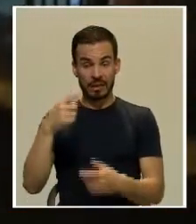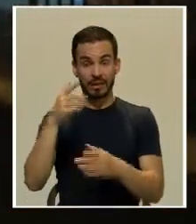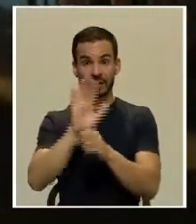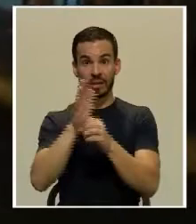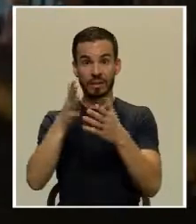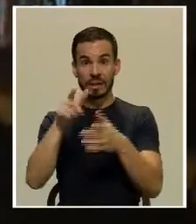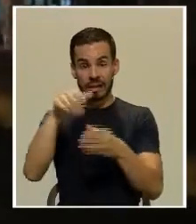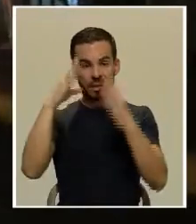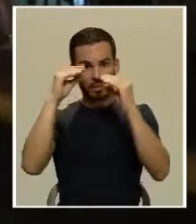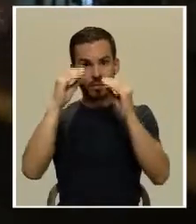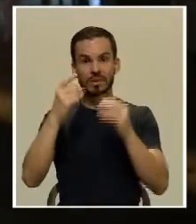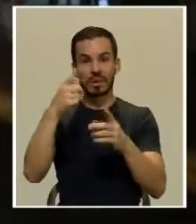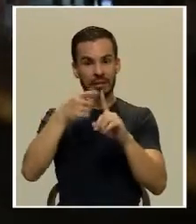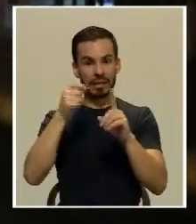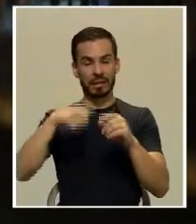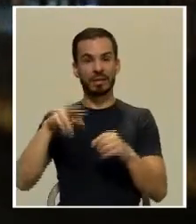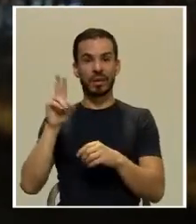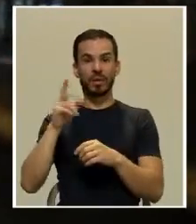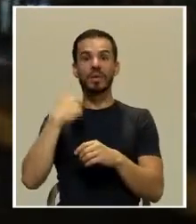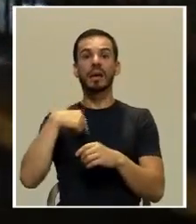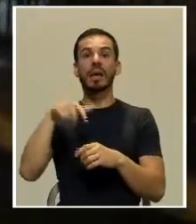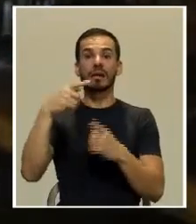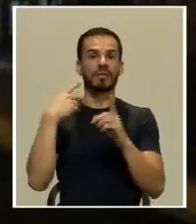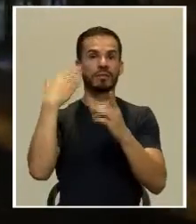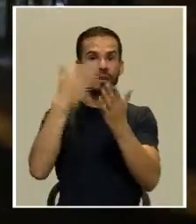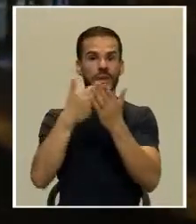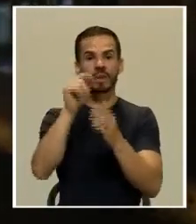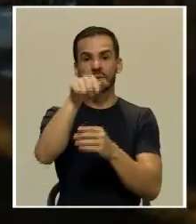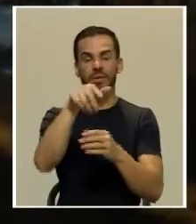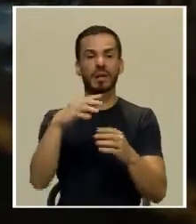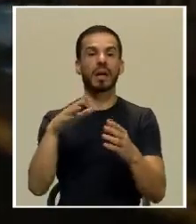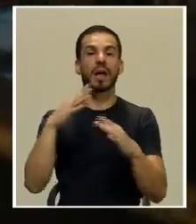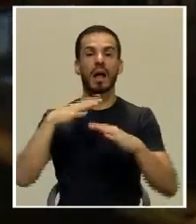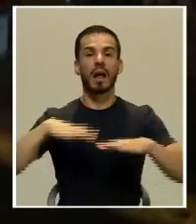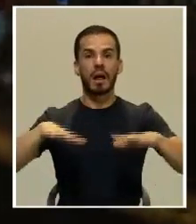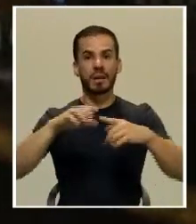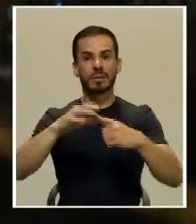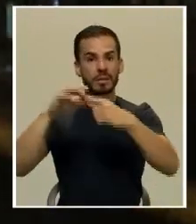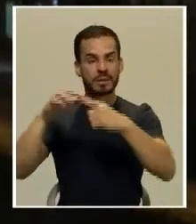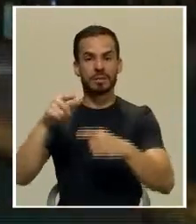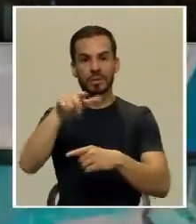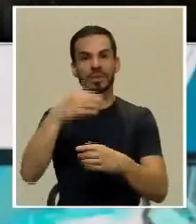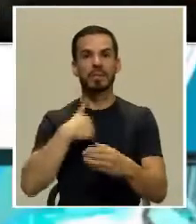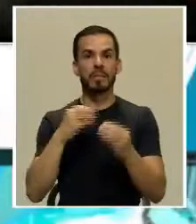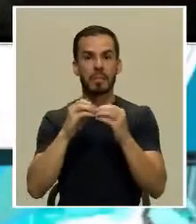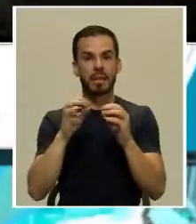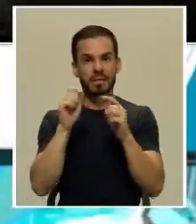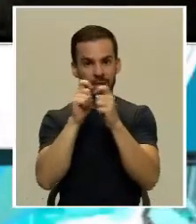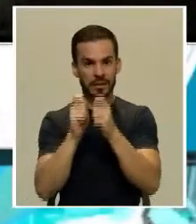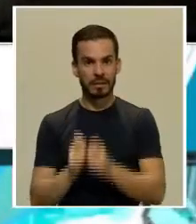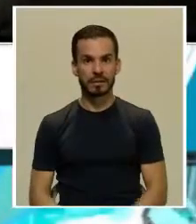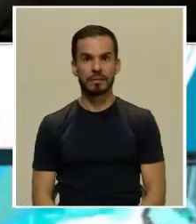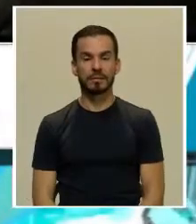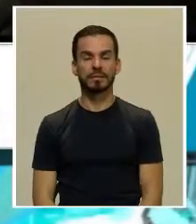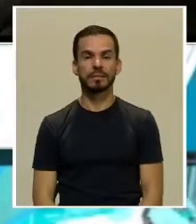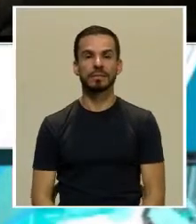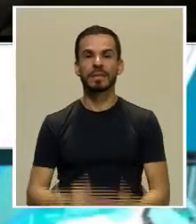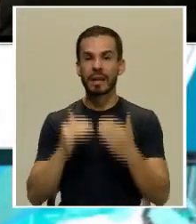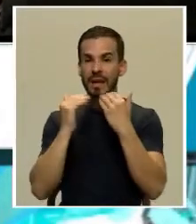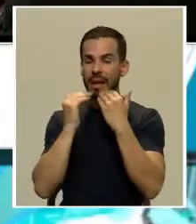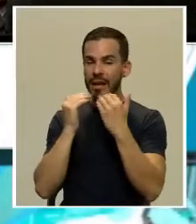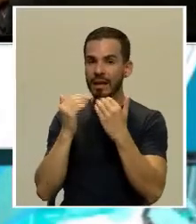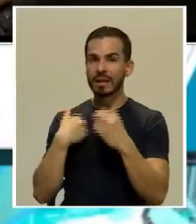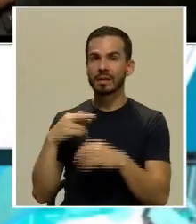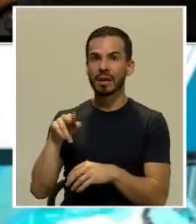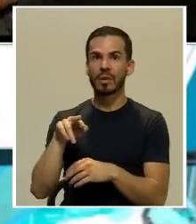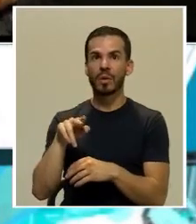es la información que tenemos desde La Uruca. Regreso con usted al estudio donde tiene más detalles. Buenas noches. Muchísimas